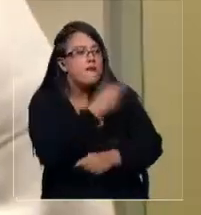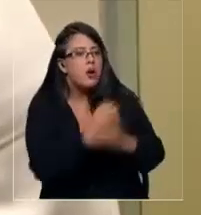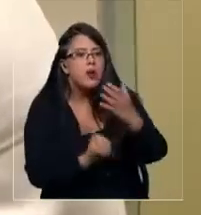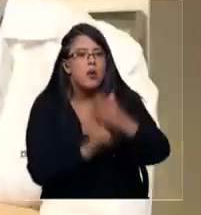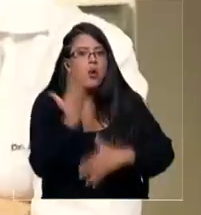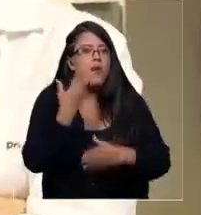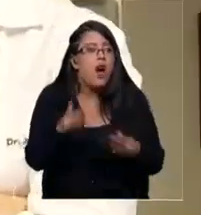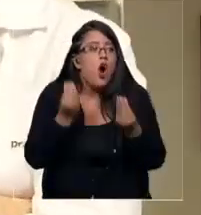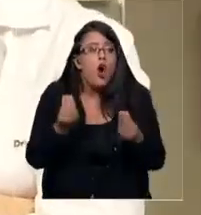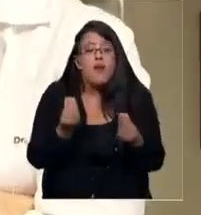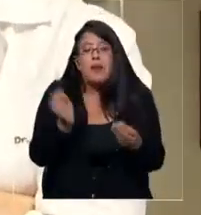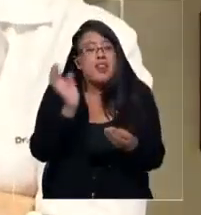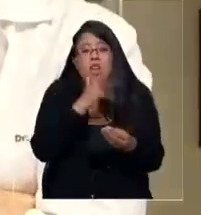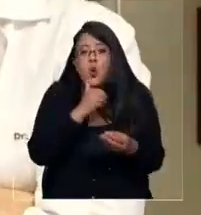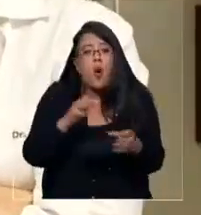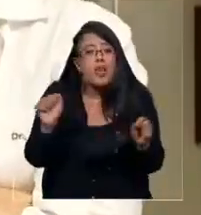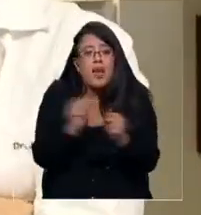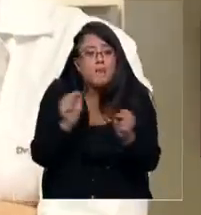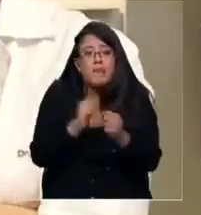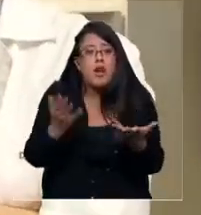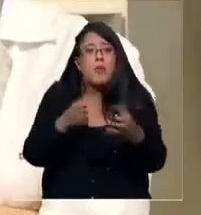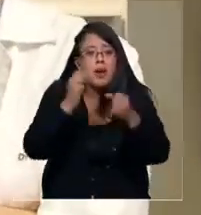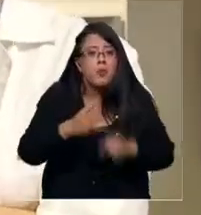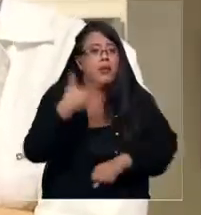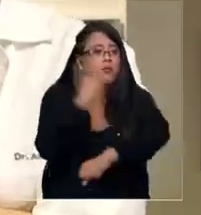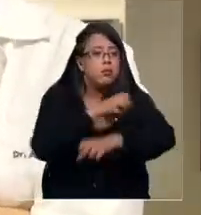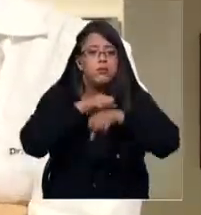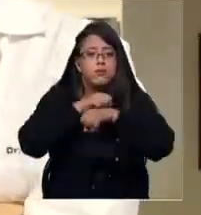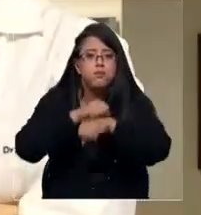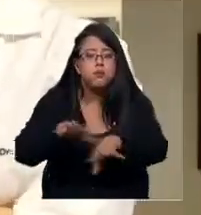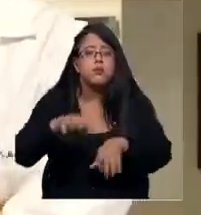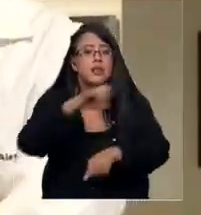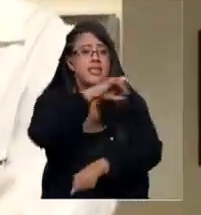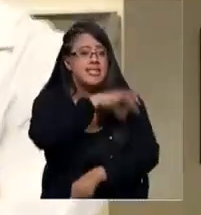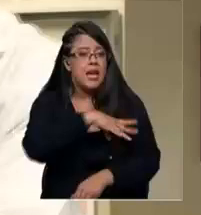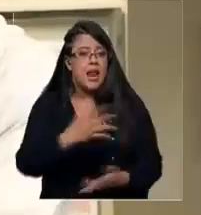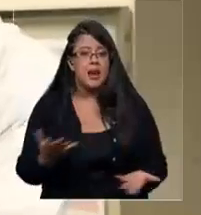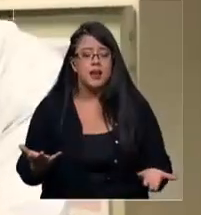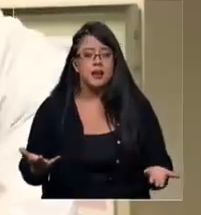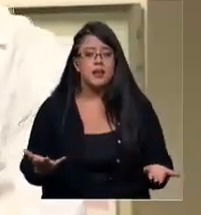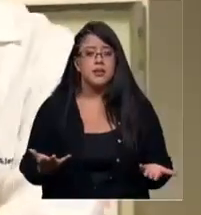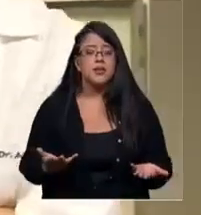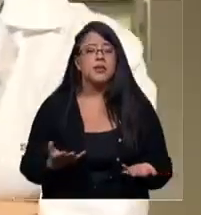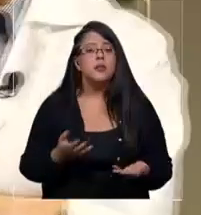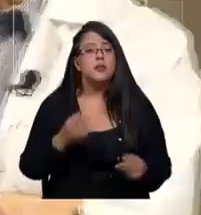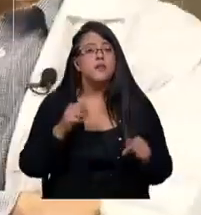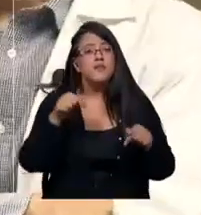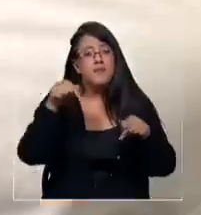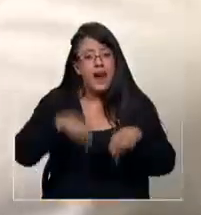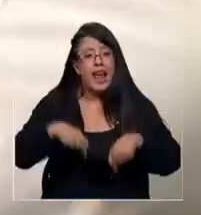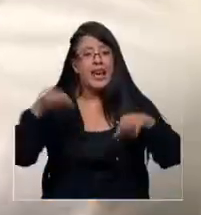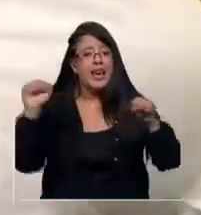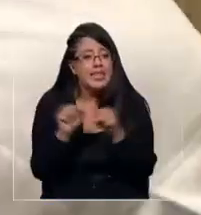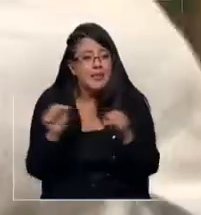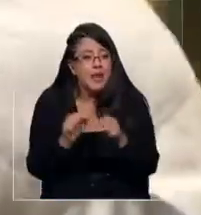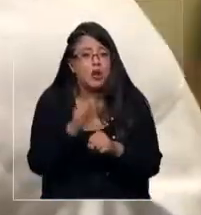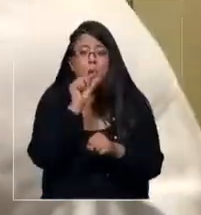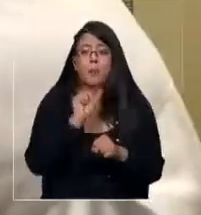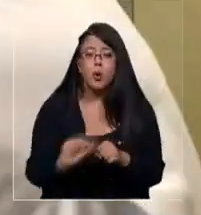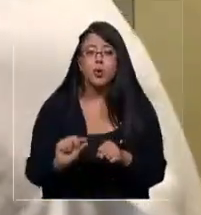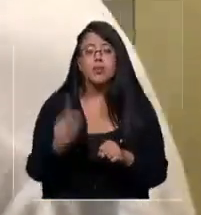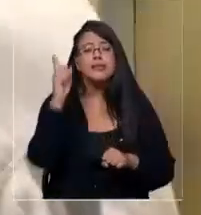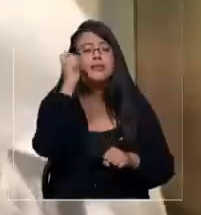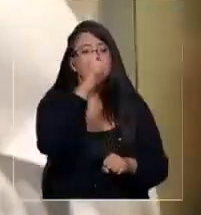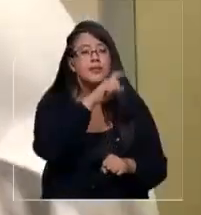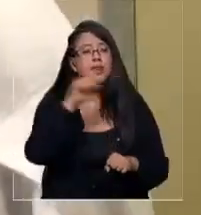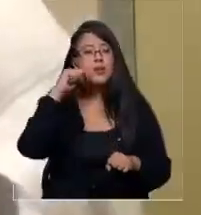ya no llegamos con la vacuna para que se pueda aplicar a nivel masivo, ¿no? Claro, para este invierno es difícil porque